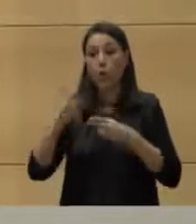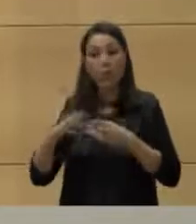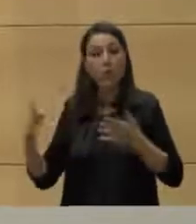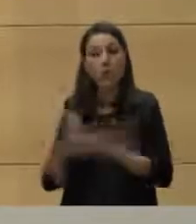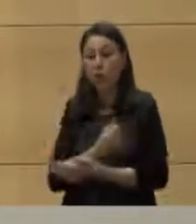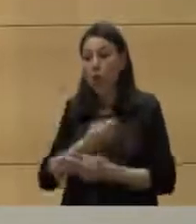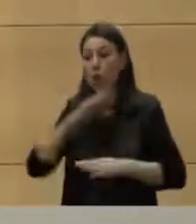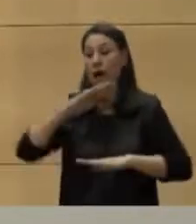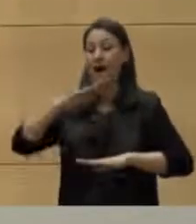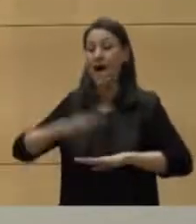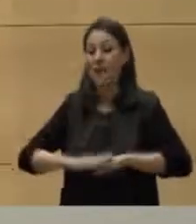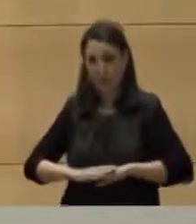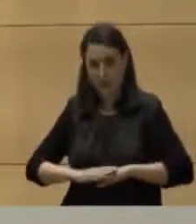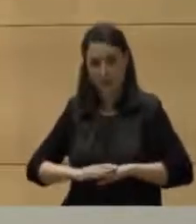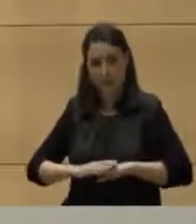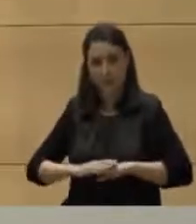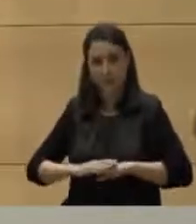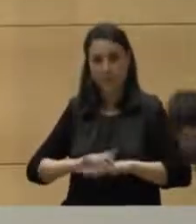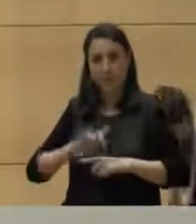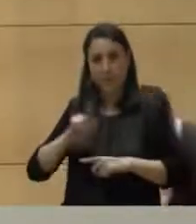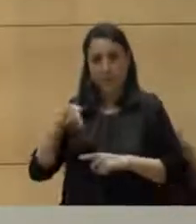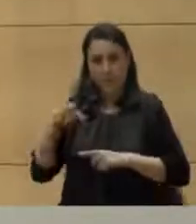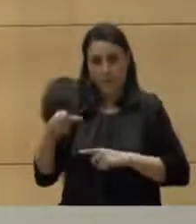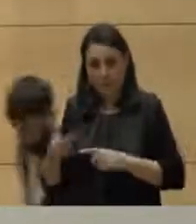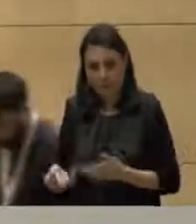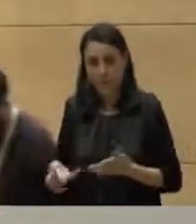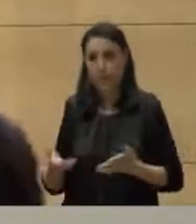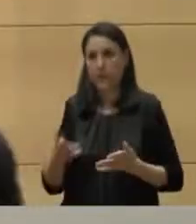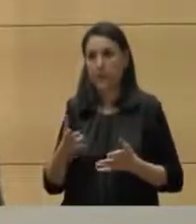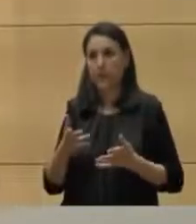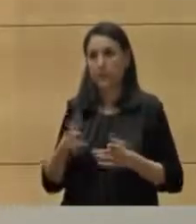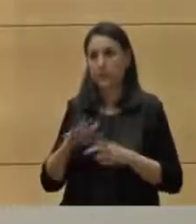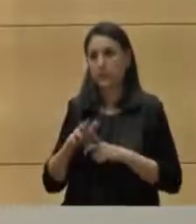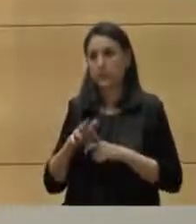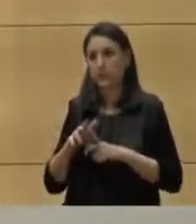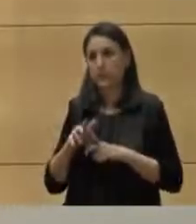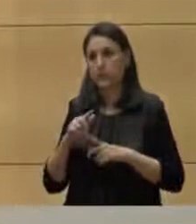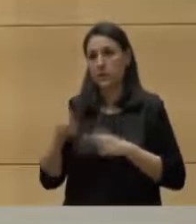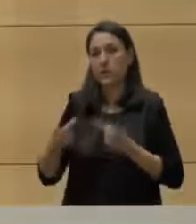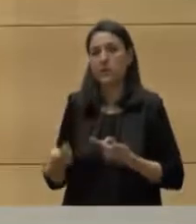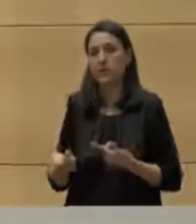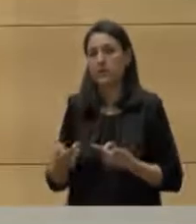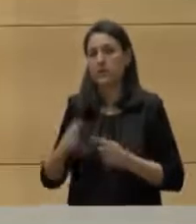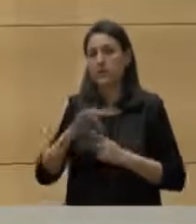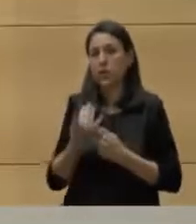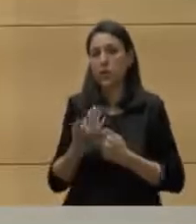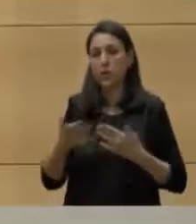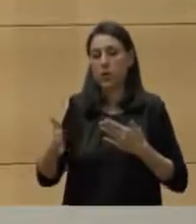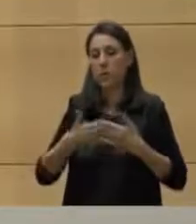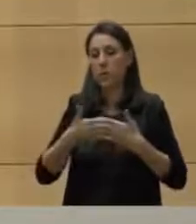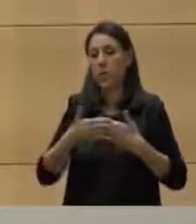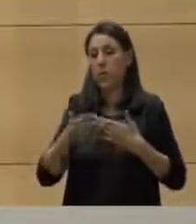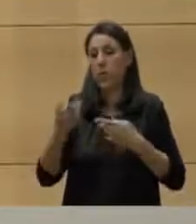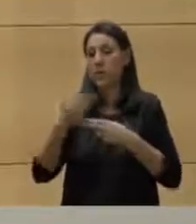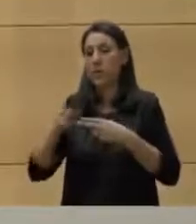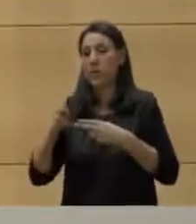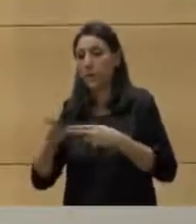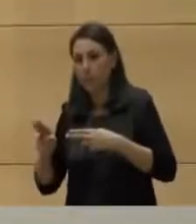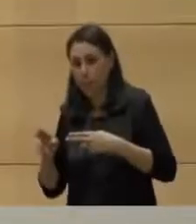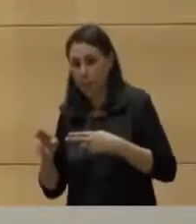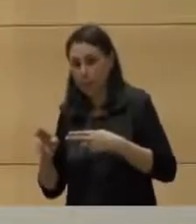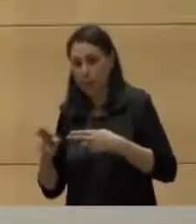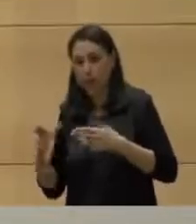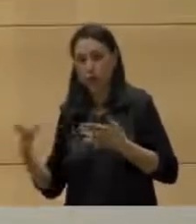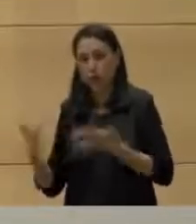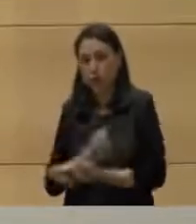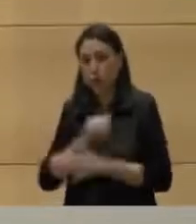aceptan, después de distintas adjuraciones, en determinados sentidos y determinadas fuerzas políticas, aceptan